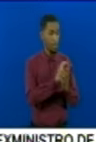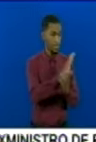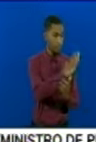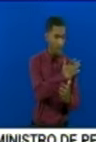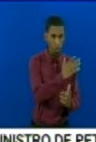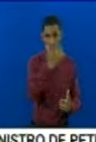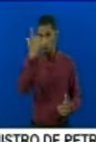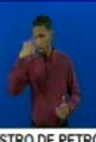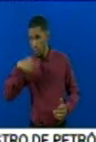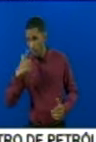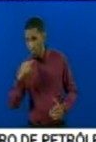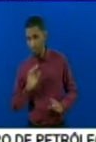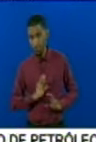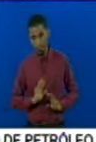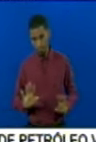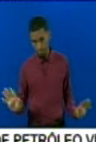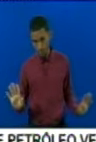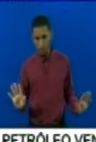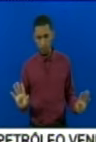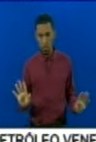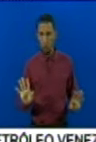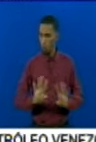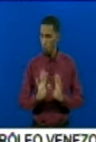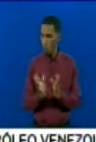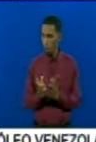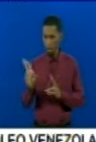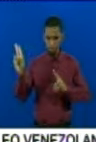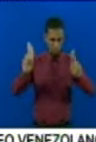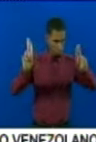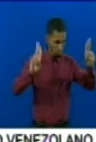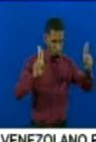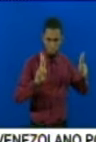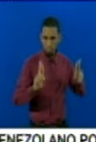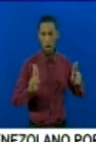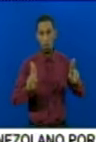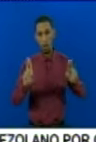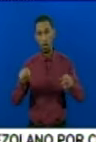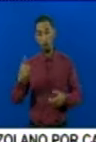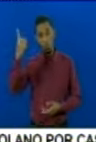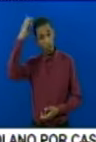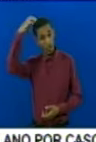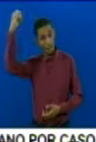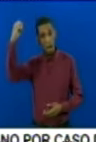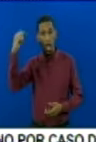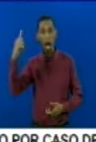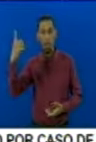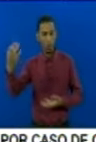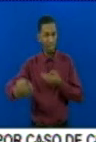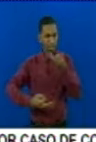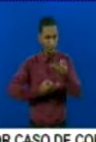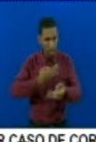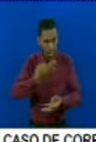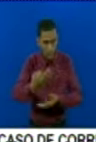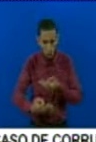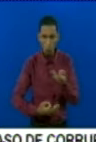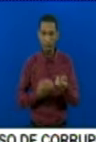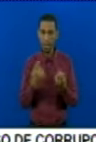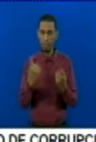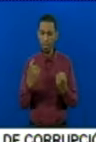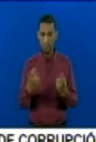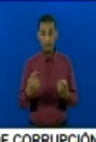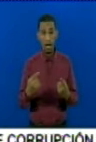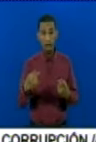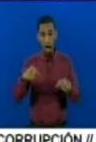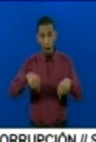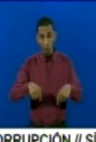un tema de estrategia, como se explicó y el gobernador insistió mucho la semana pasada, por un tema de estrategia para llegar en el